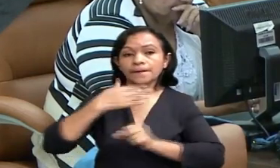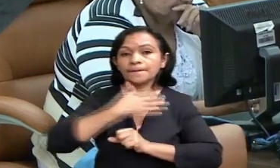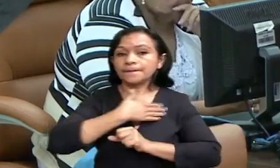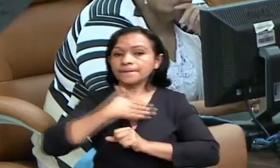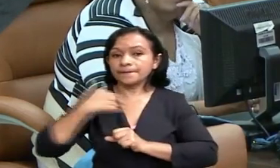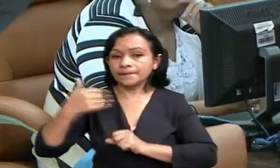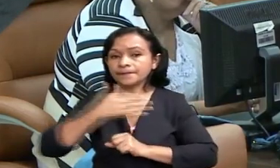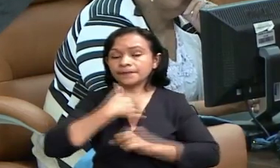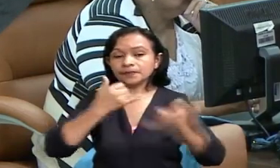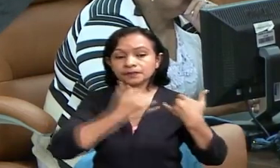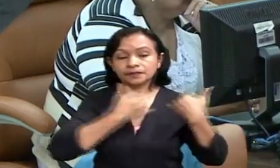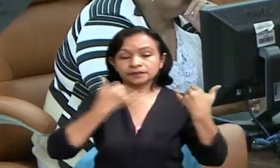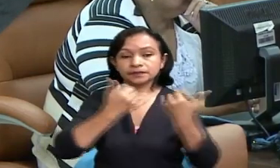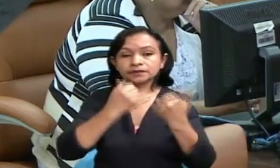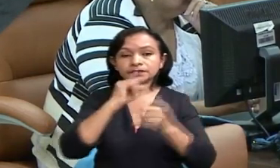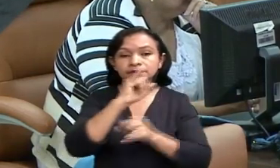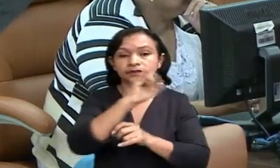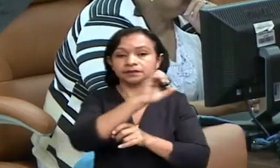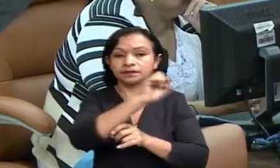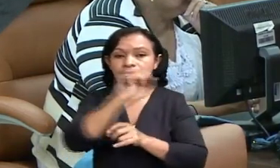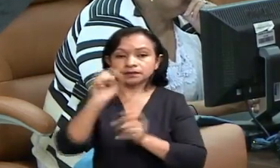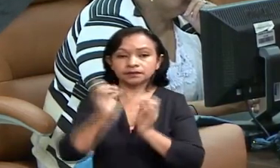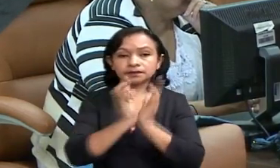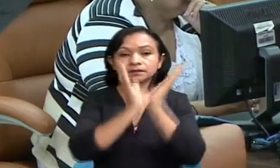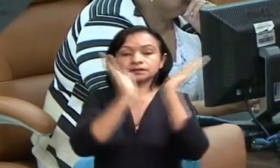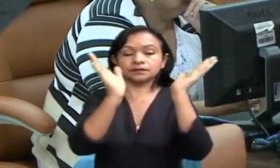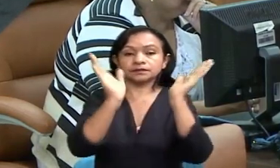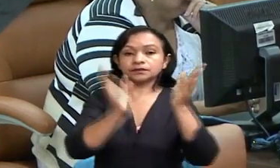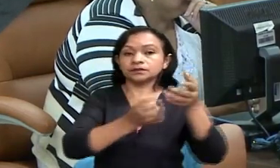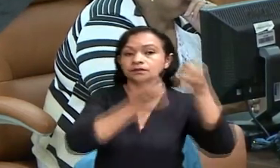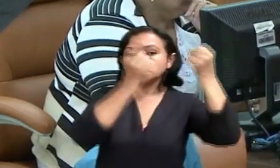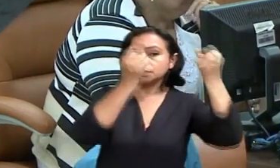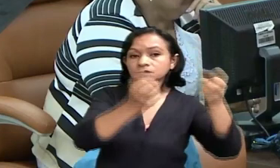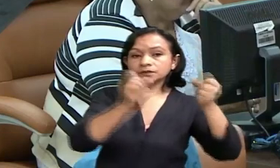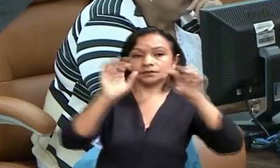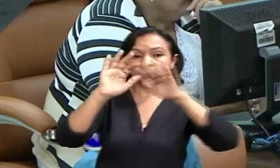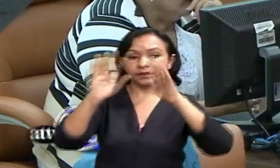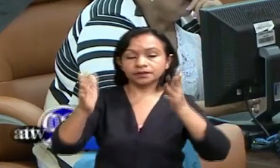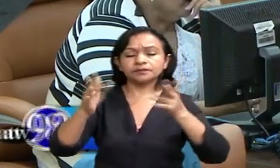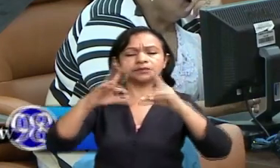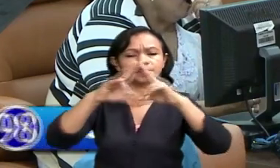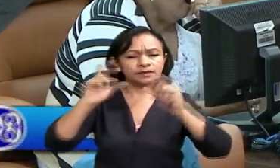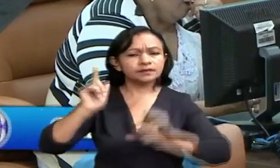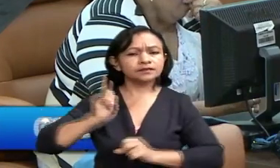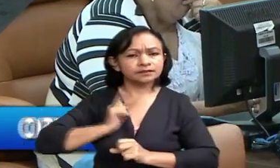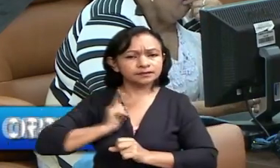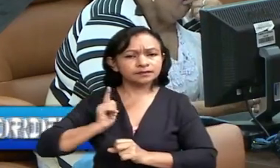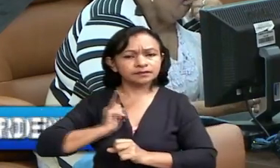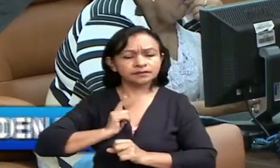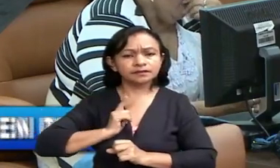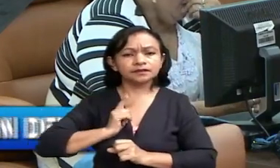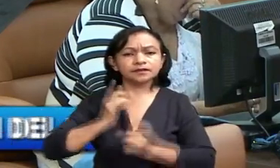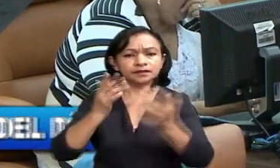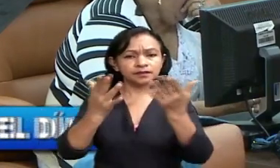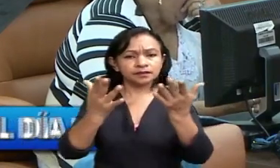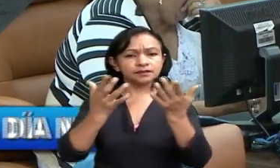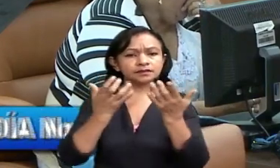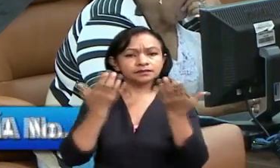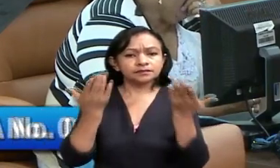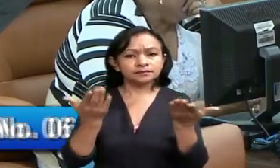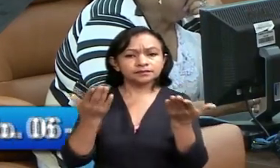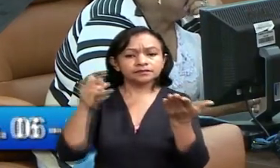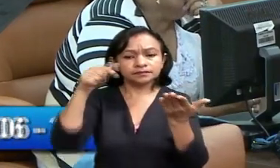los institutos de seguridad social que hemos tenido las y los nicaragüenses, es lo que persigue